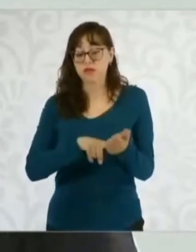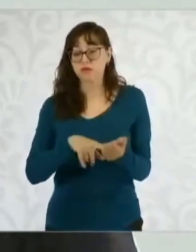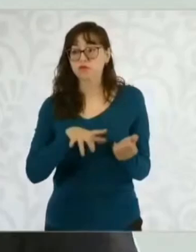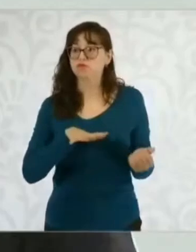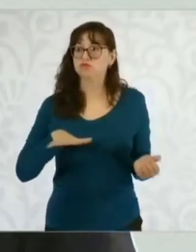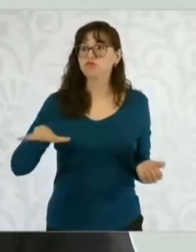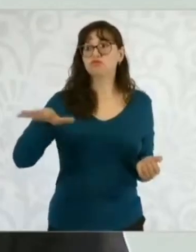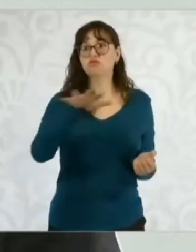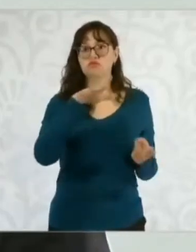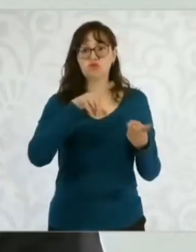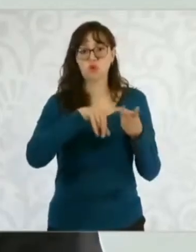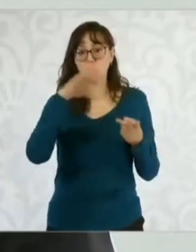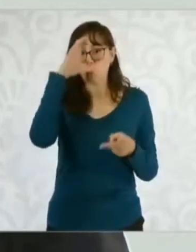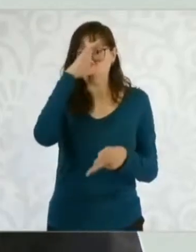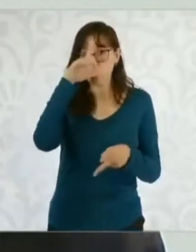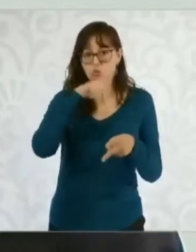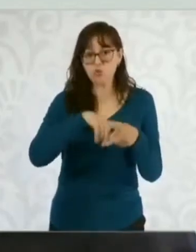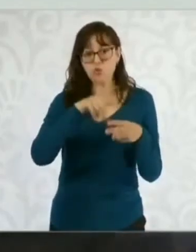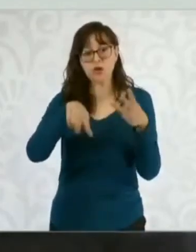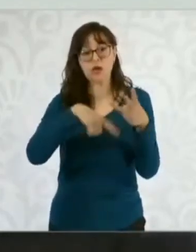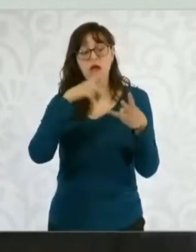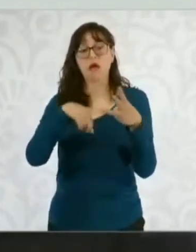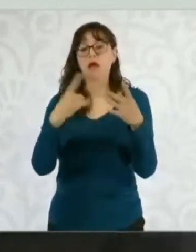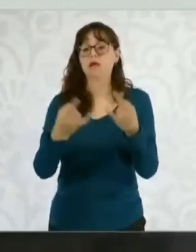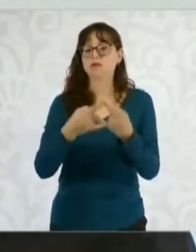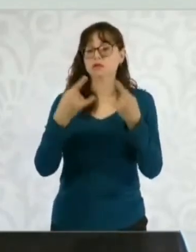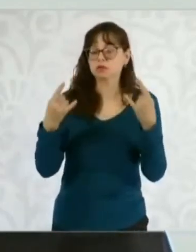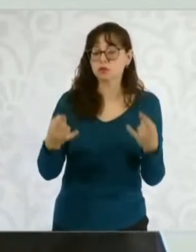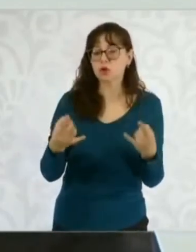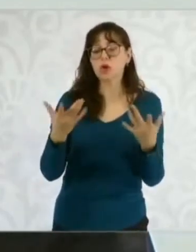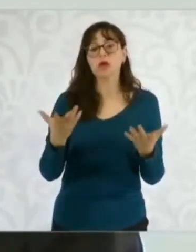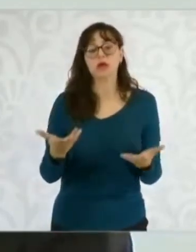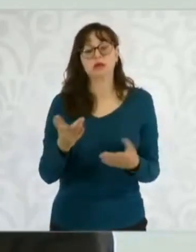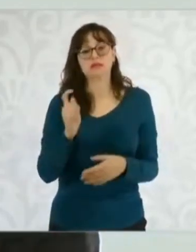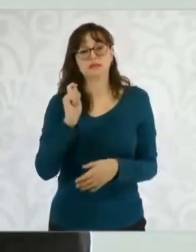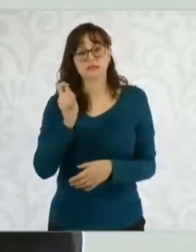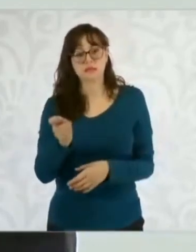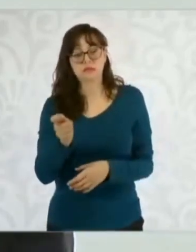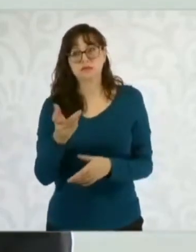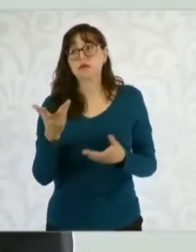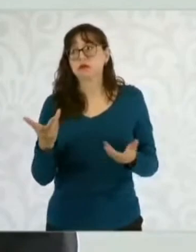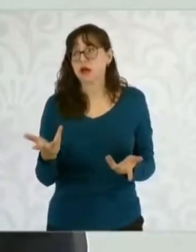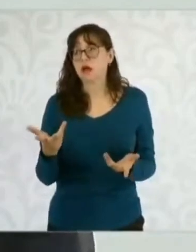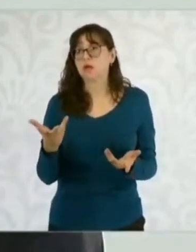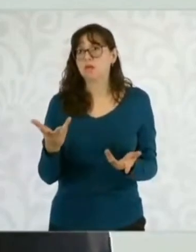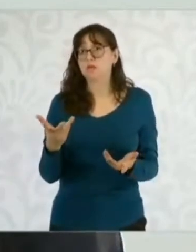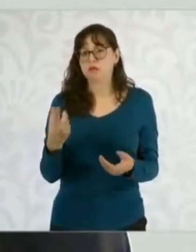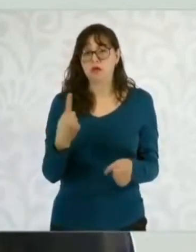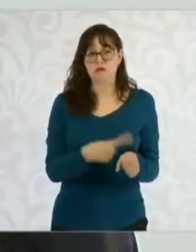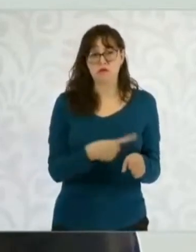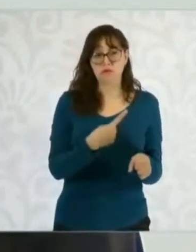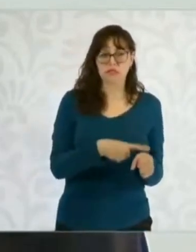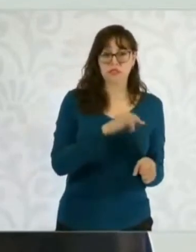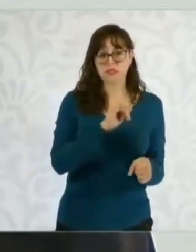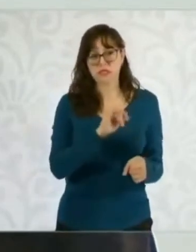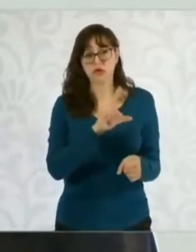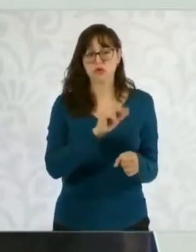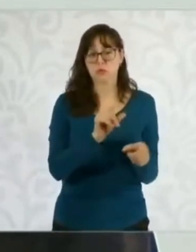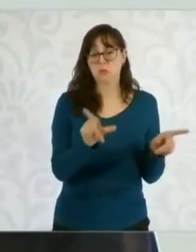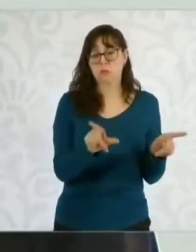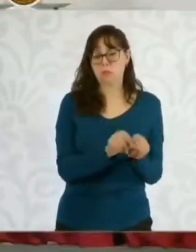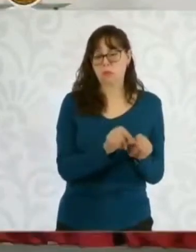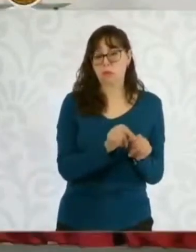e histórico. Tradicionalmente lo entendemos como tener o no tener enfermedad. Sin